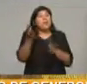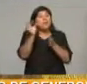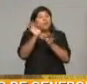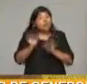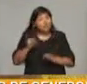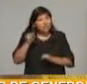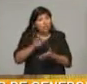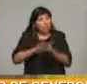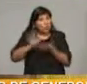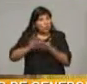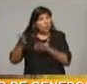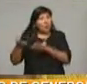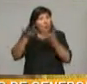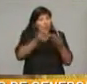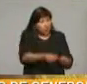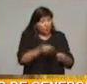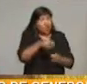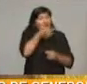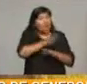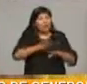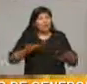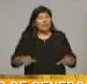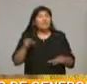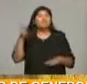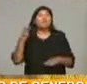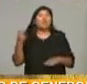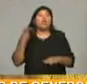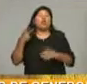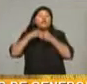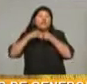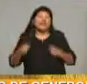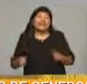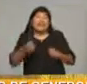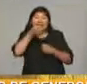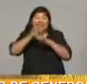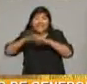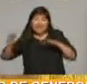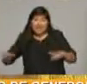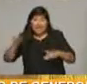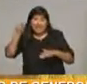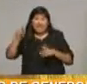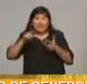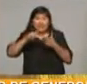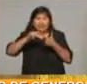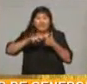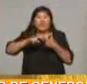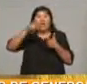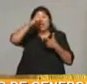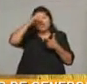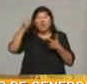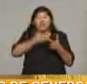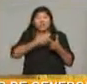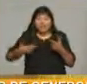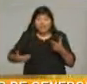coordinando con la secretaria de niñez adolescencia y familia y estamos teniendo apoyo del gobierno nacional de la cen